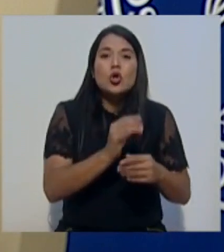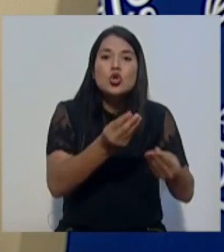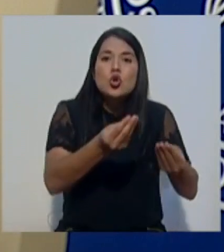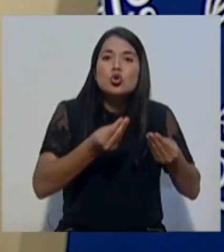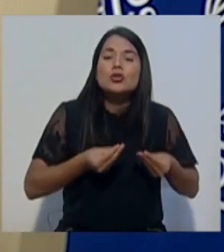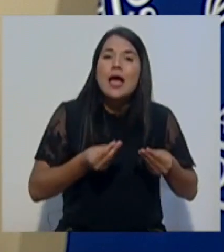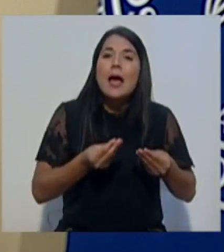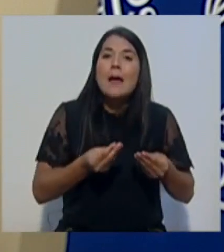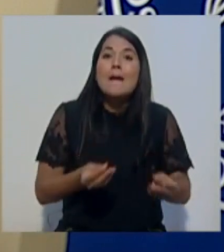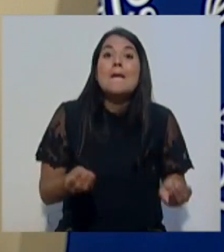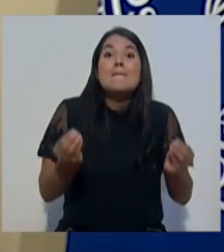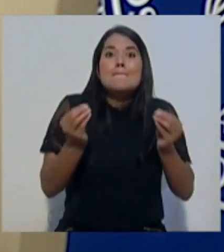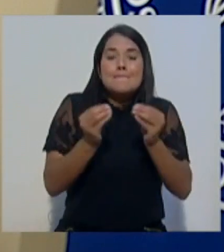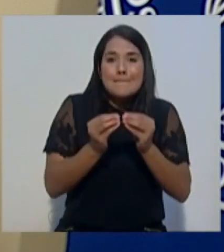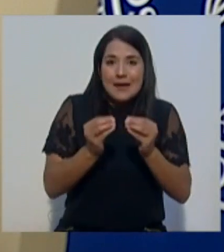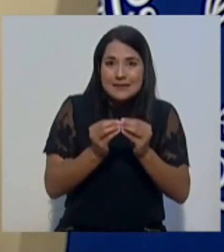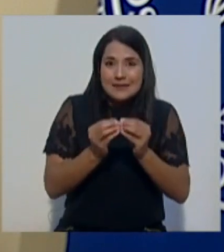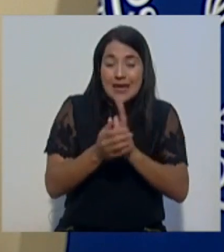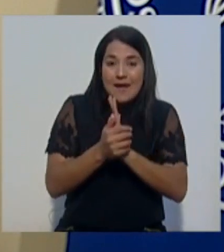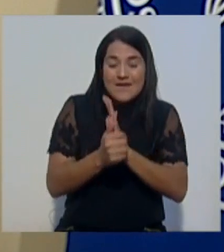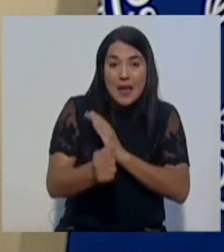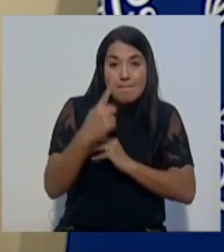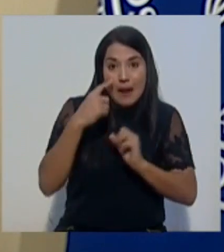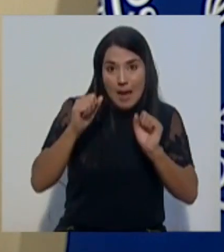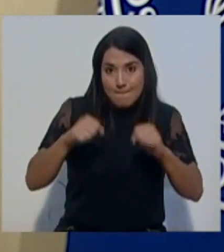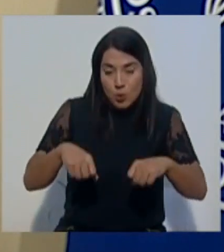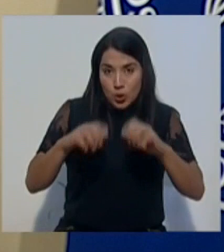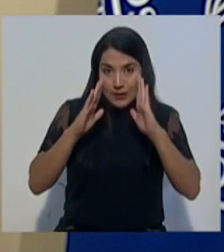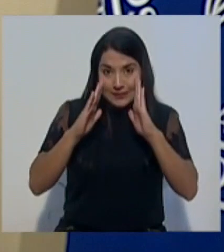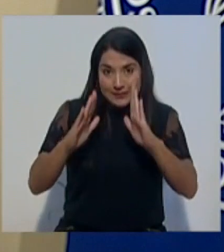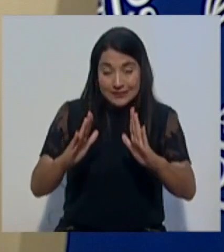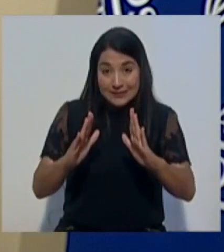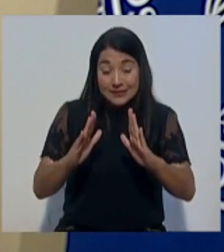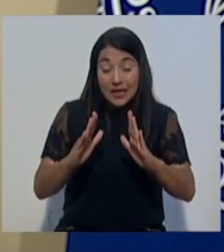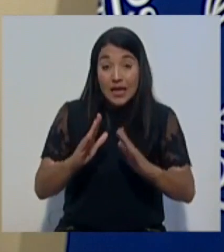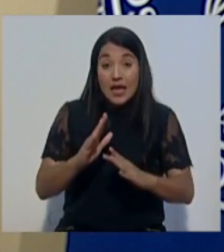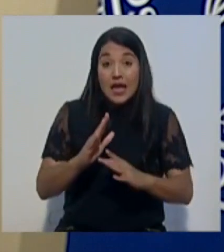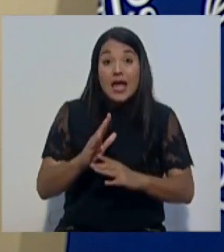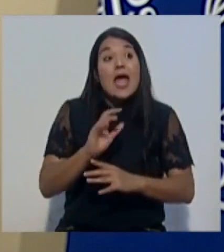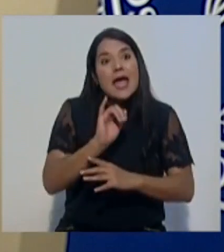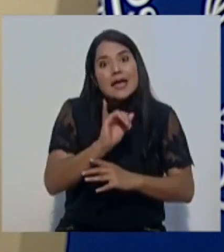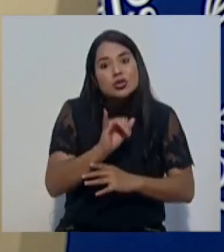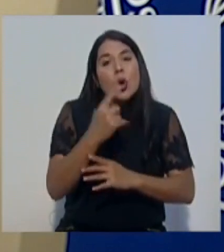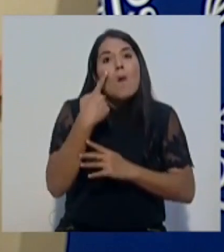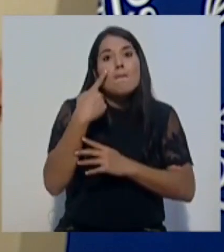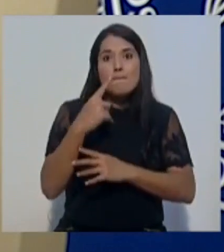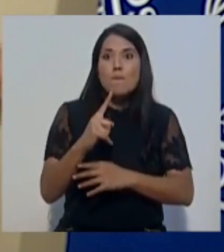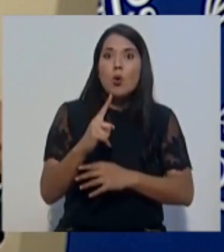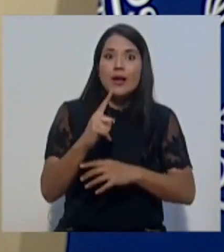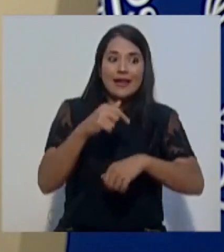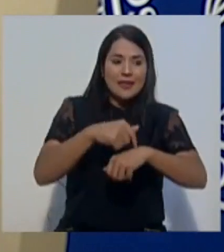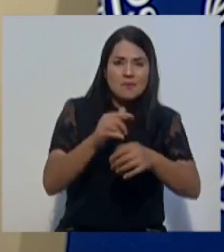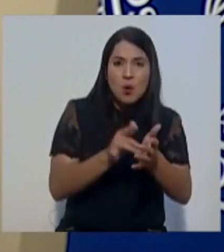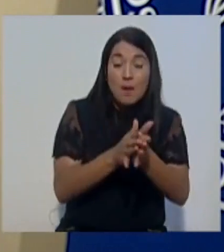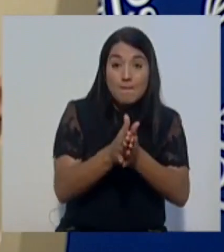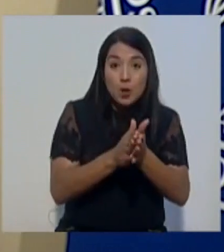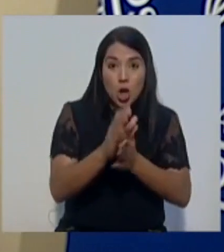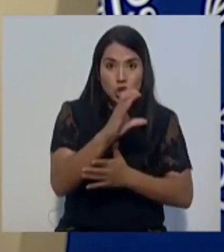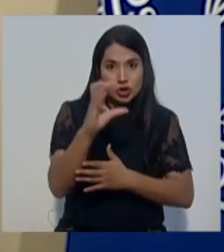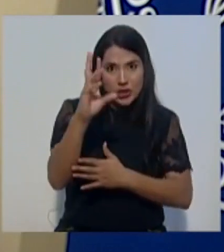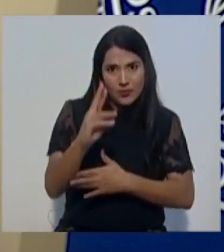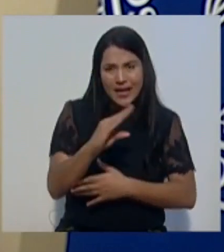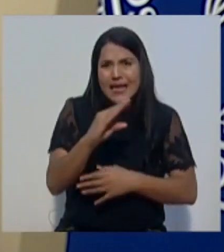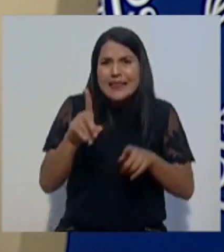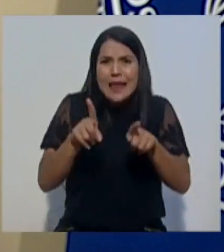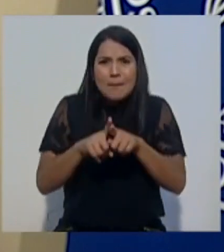de tratamiento. Eso es gracias al tiempo que hemos ganado como país y gracias a lo que ha hecho, a lo que